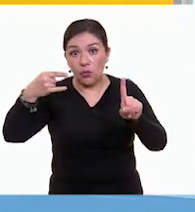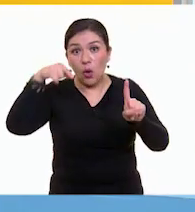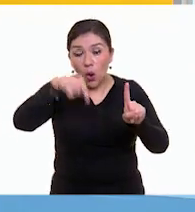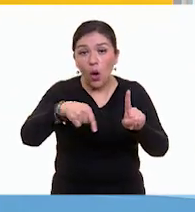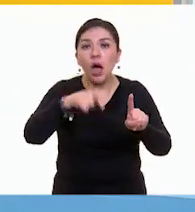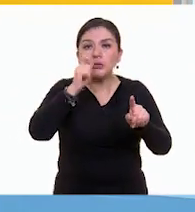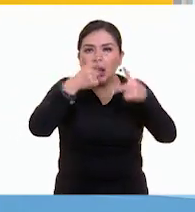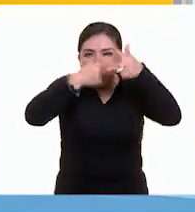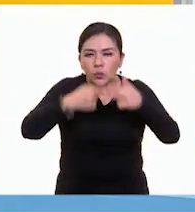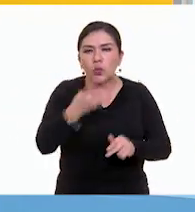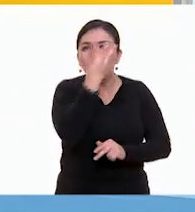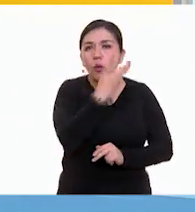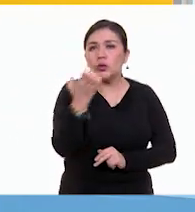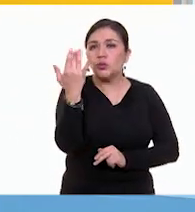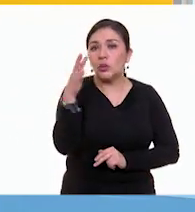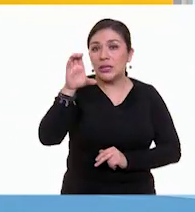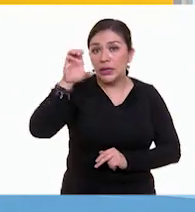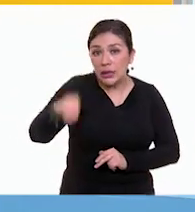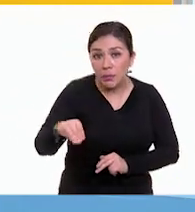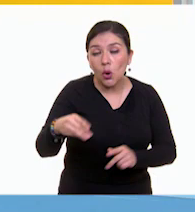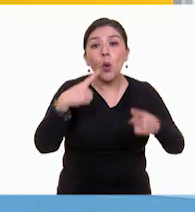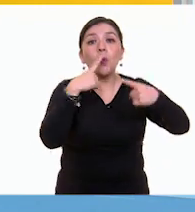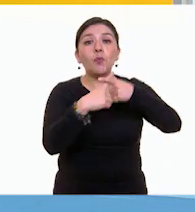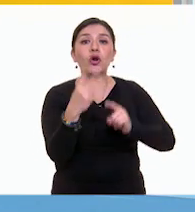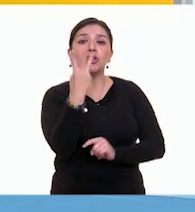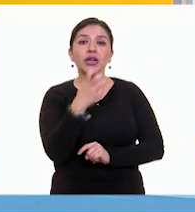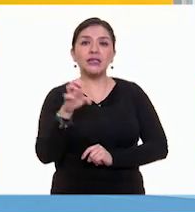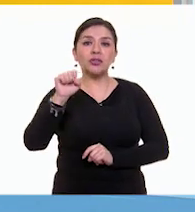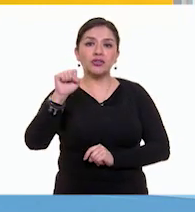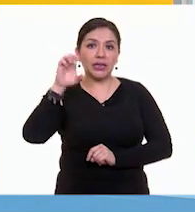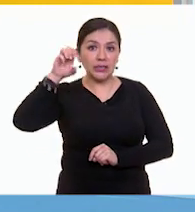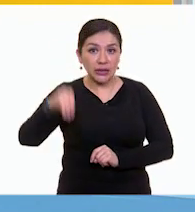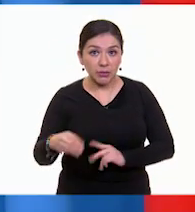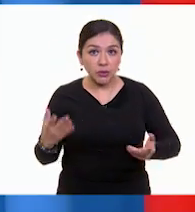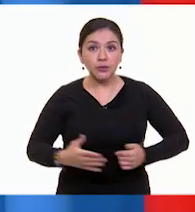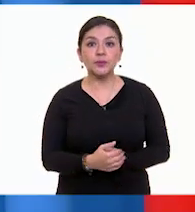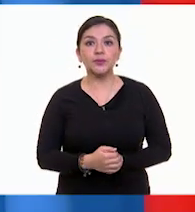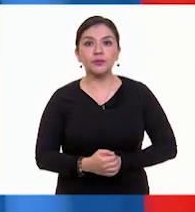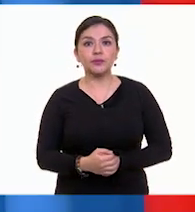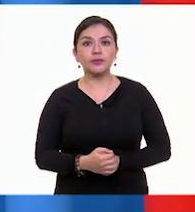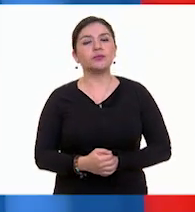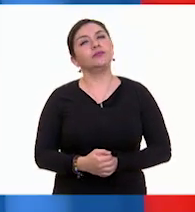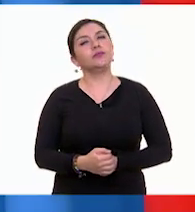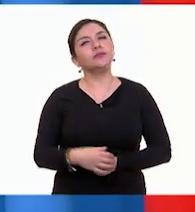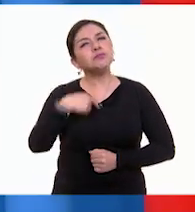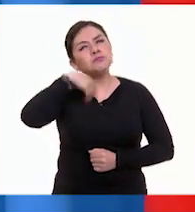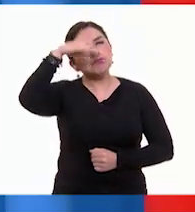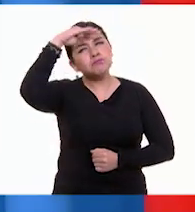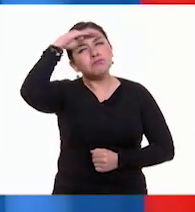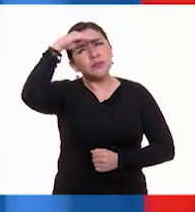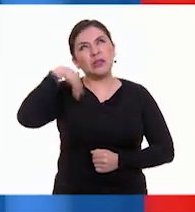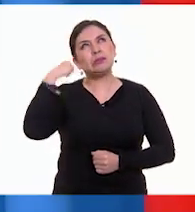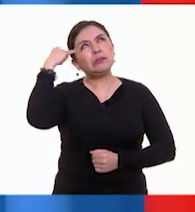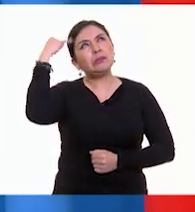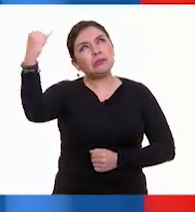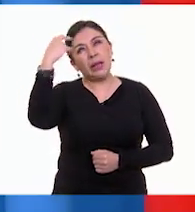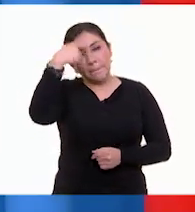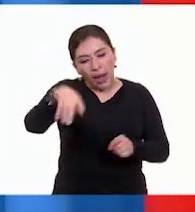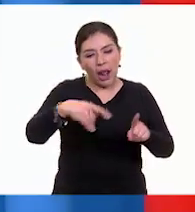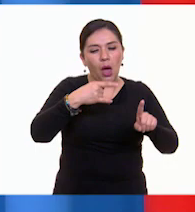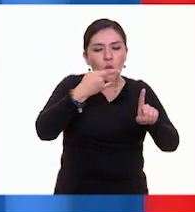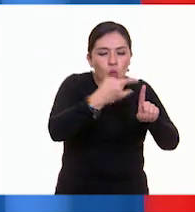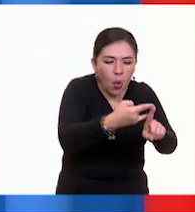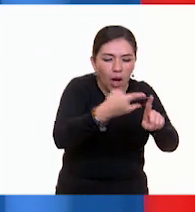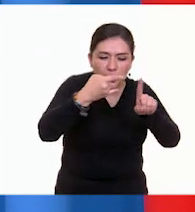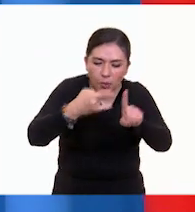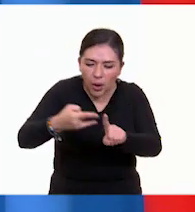mide 450 centímetros por 360 centímetros. Ay, creo que mi idea de trazar recuadros así en el